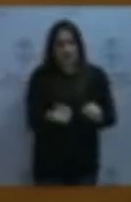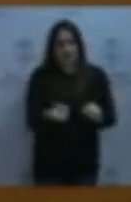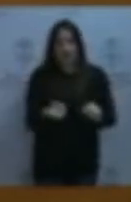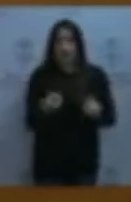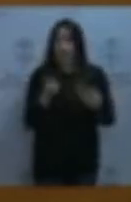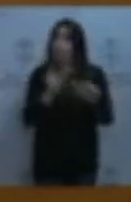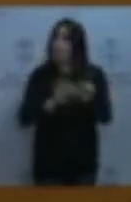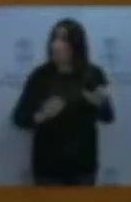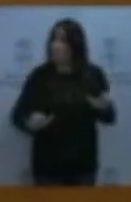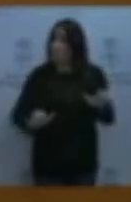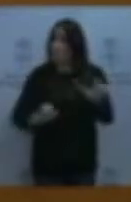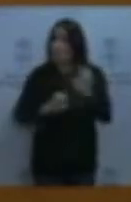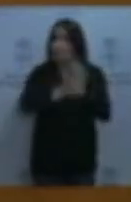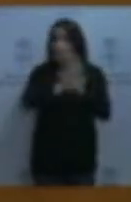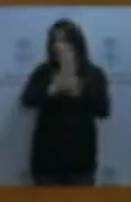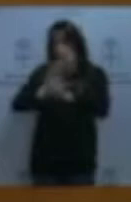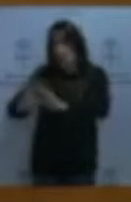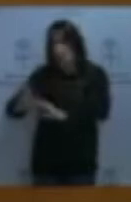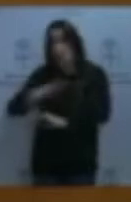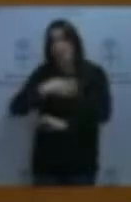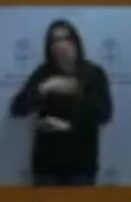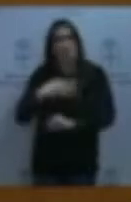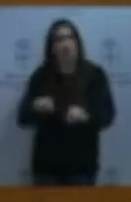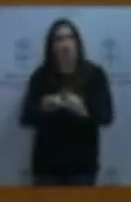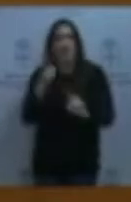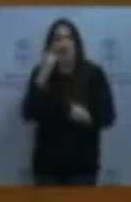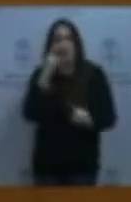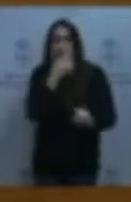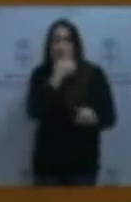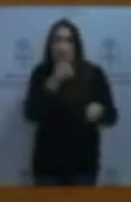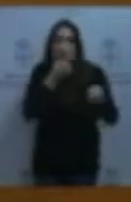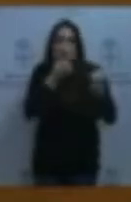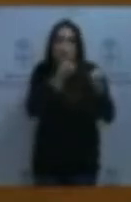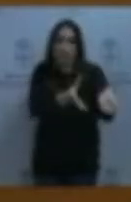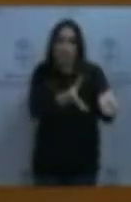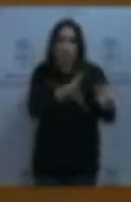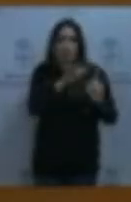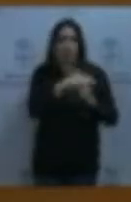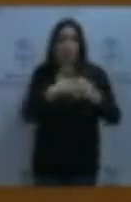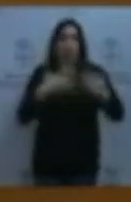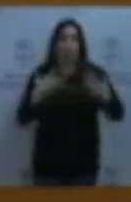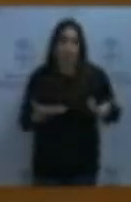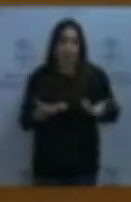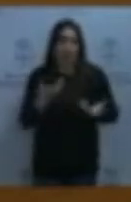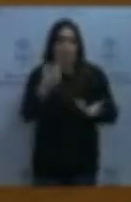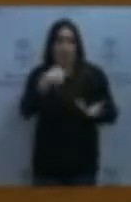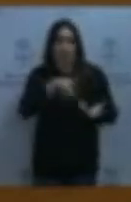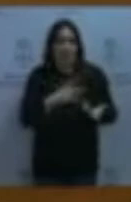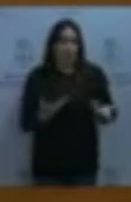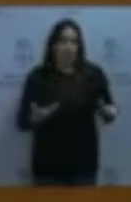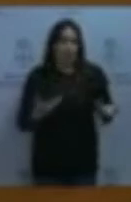los vecinos podrían atestiguar con los dos huellos de todo lo que ahí arriba